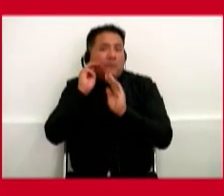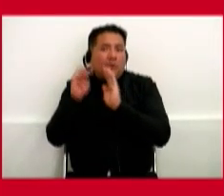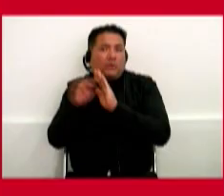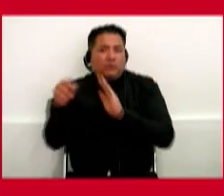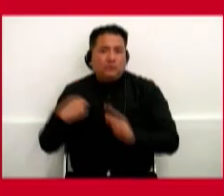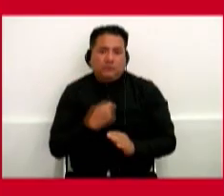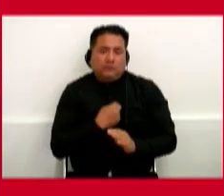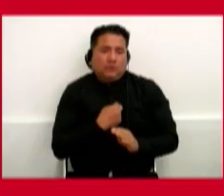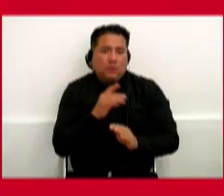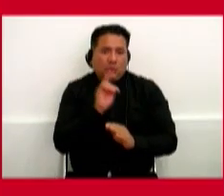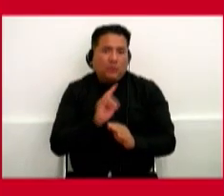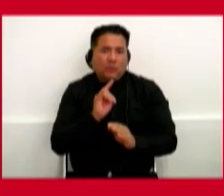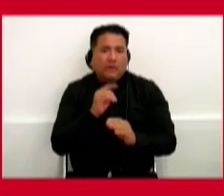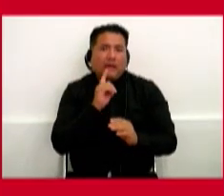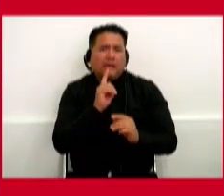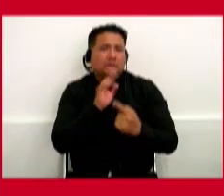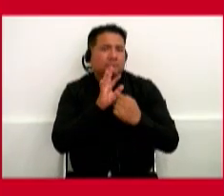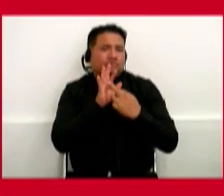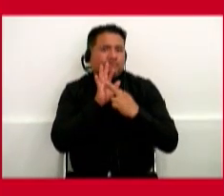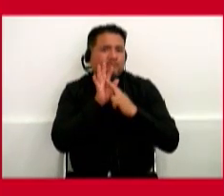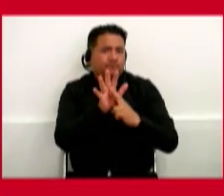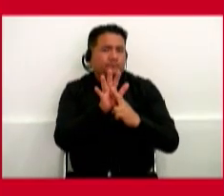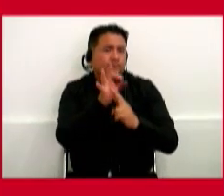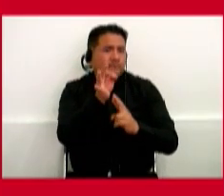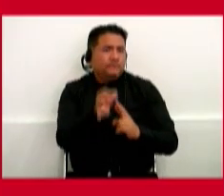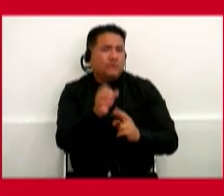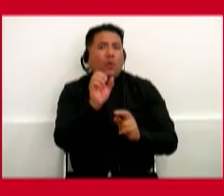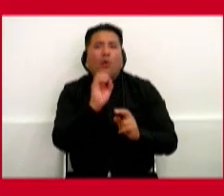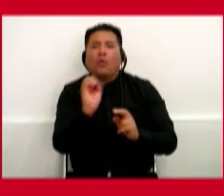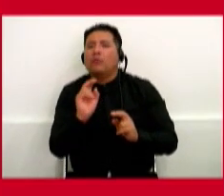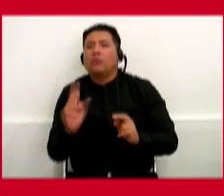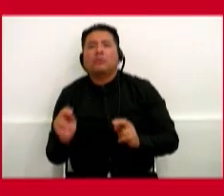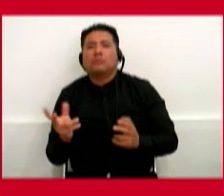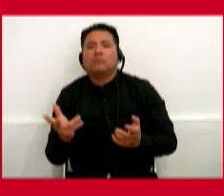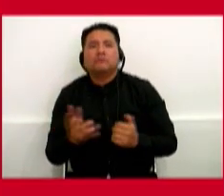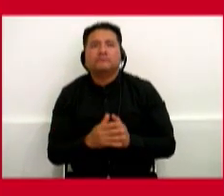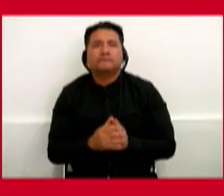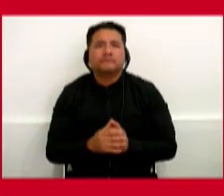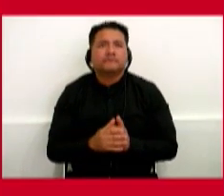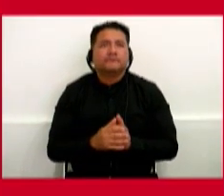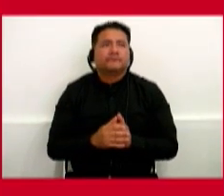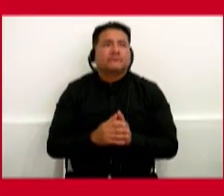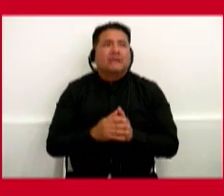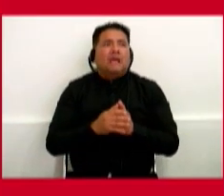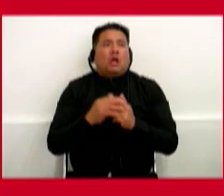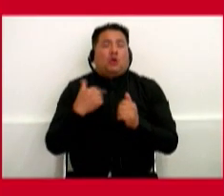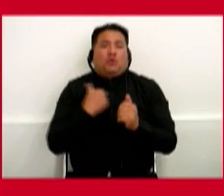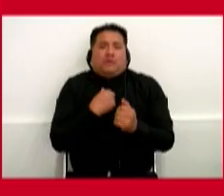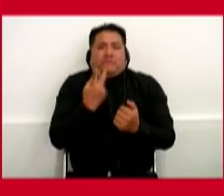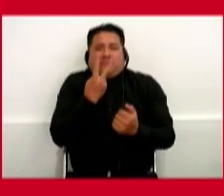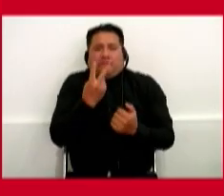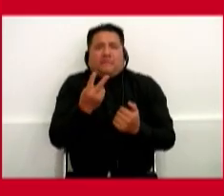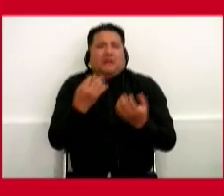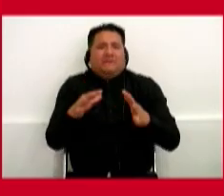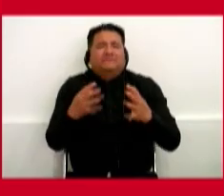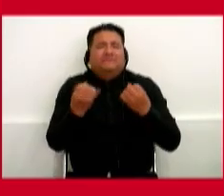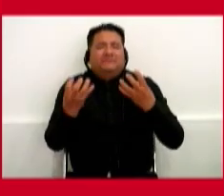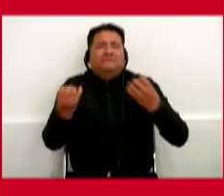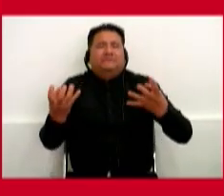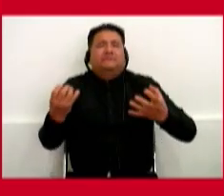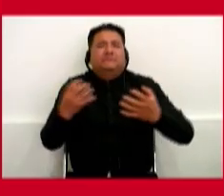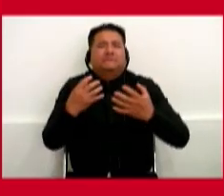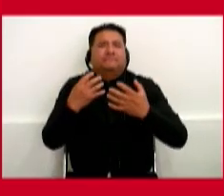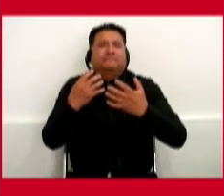representativo o no, ¿no? Entonces, particularmente en la actualidad, he visto muchos análisis de estabilidad de taludes que